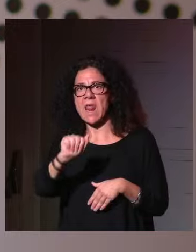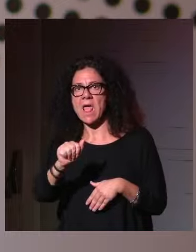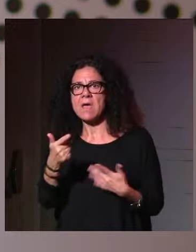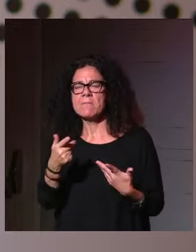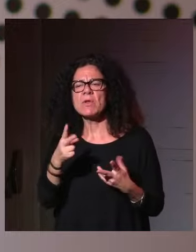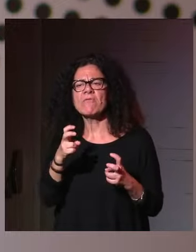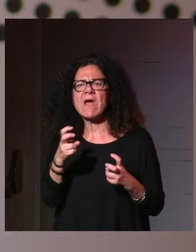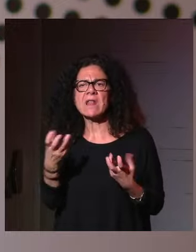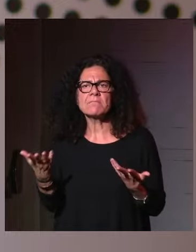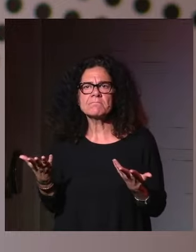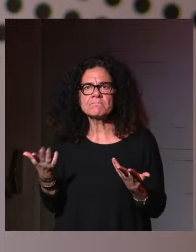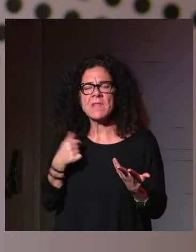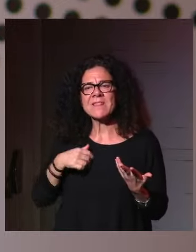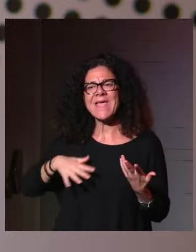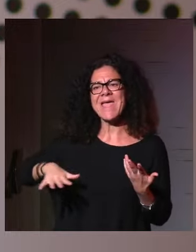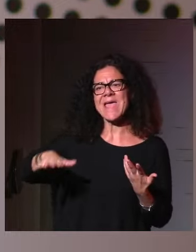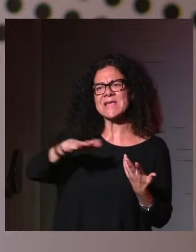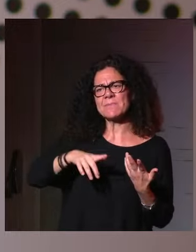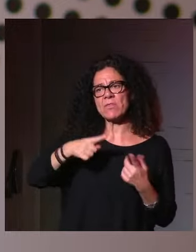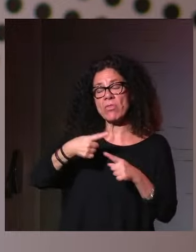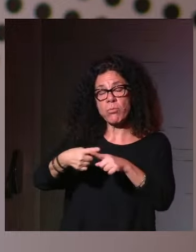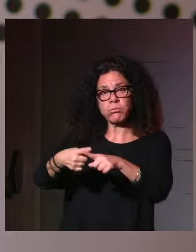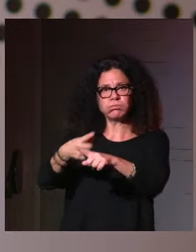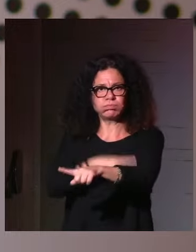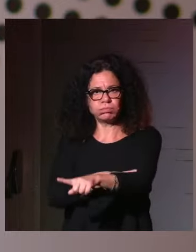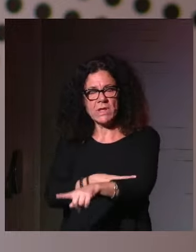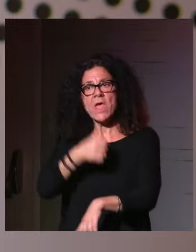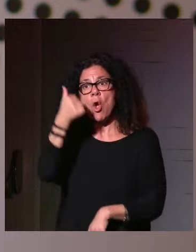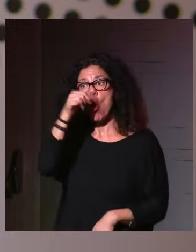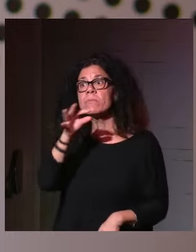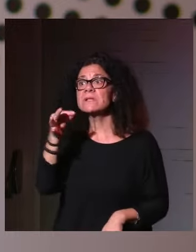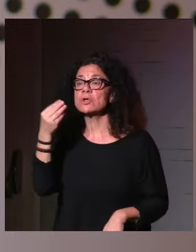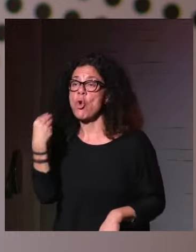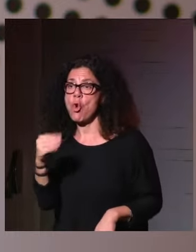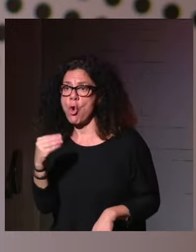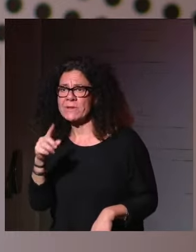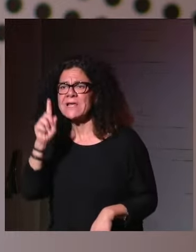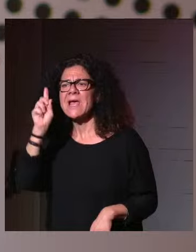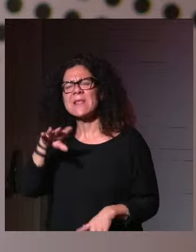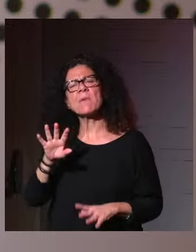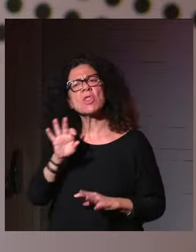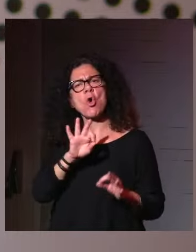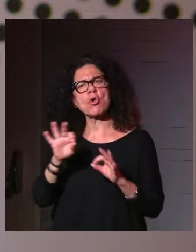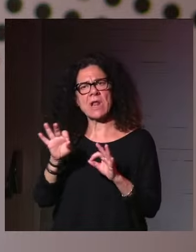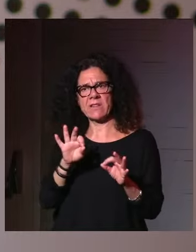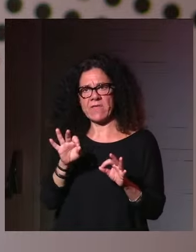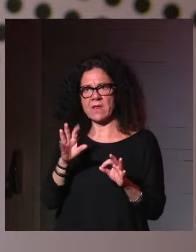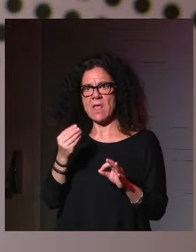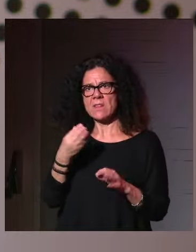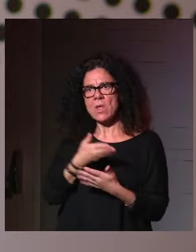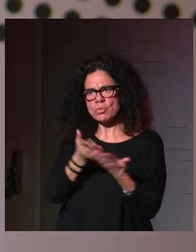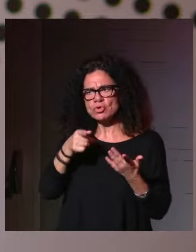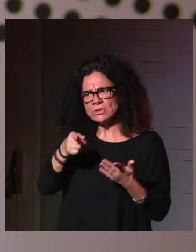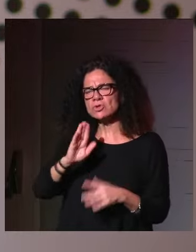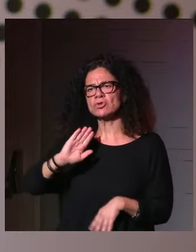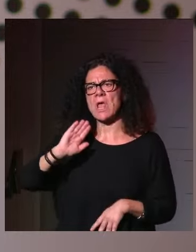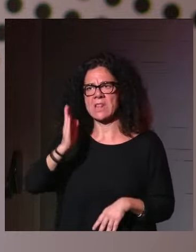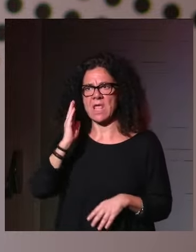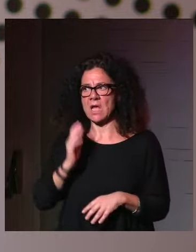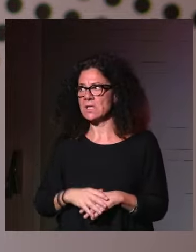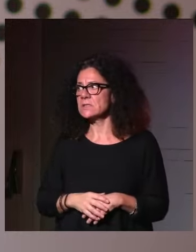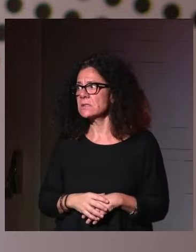como espacio de radicalización de hombres jóvenes y también de organización para muchos de estos ataques porque